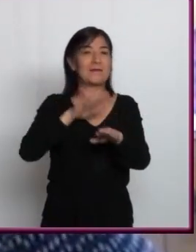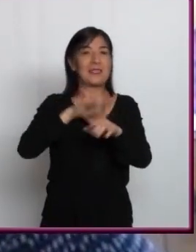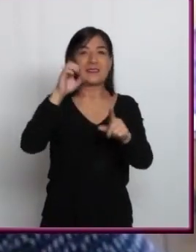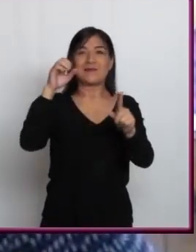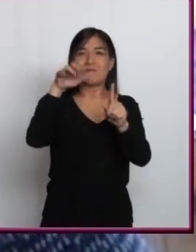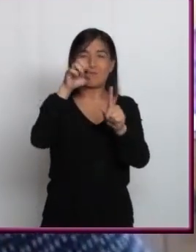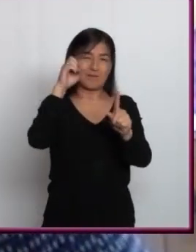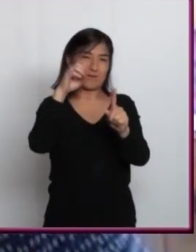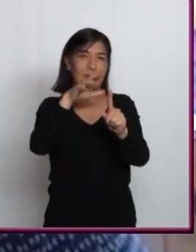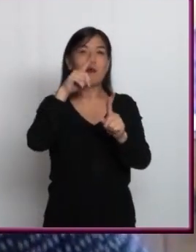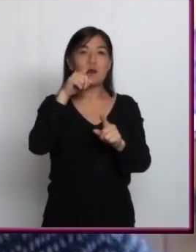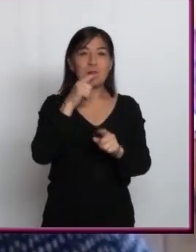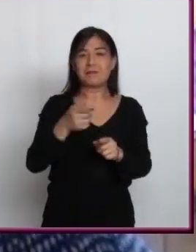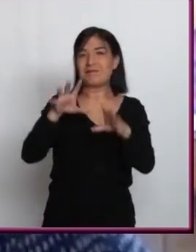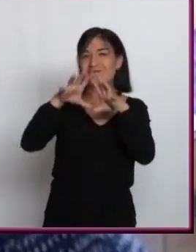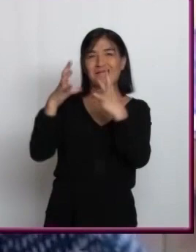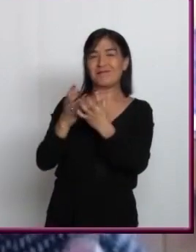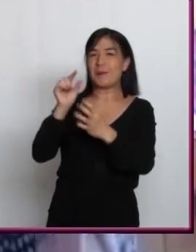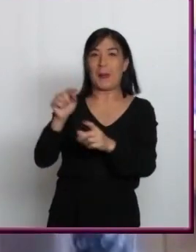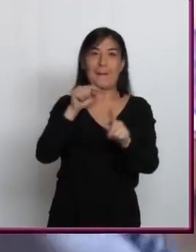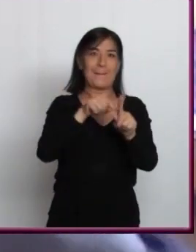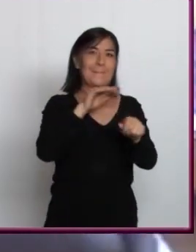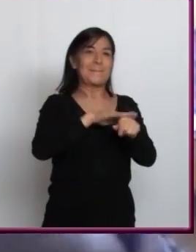sí. Entonces,